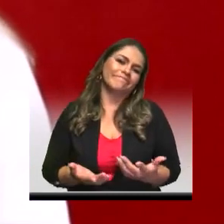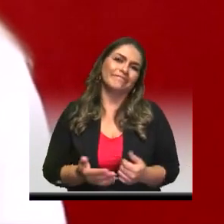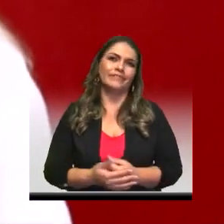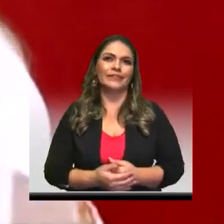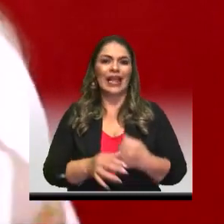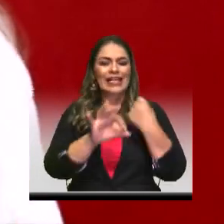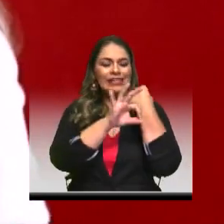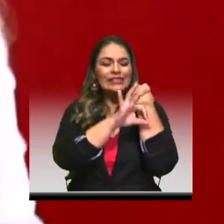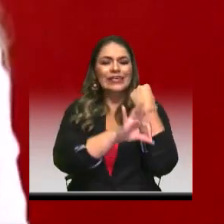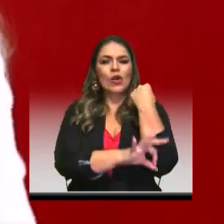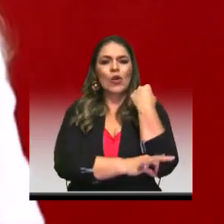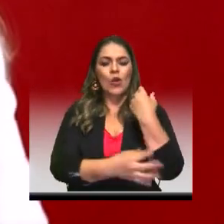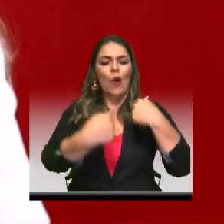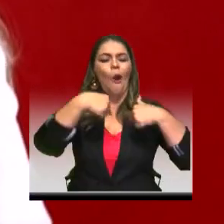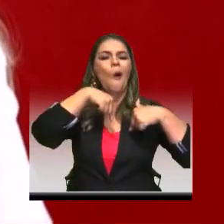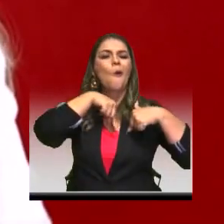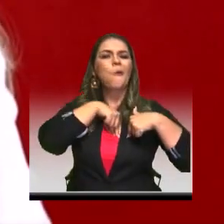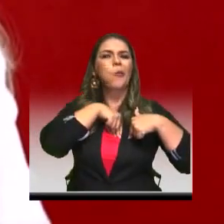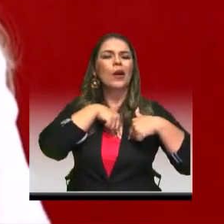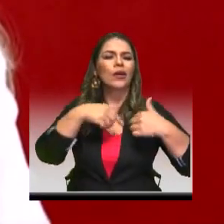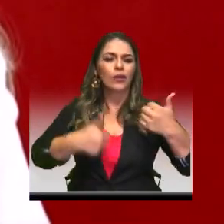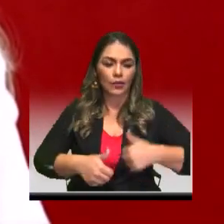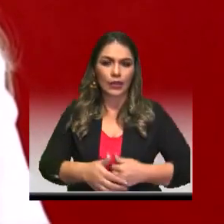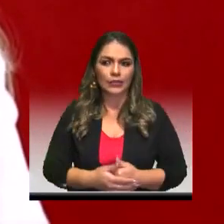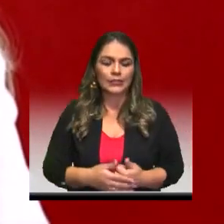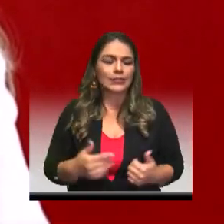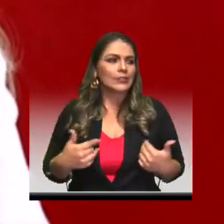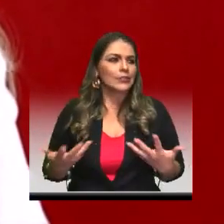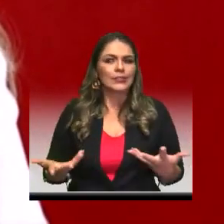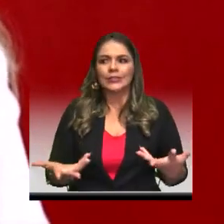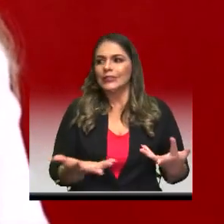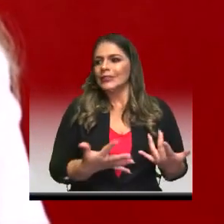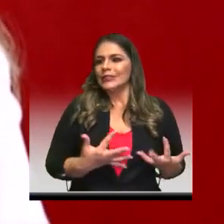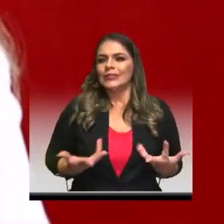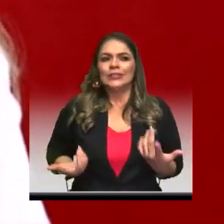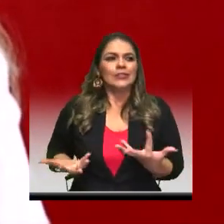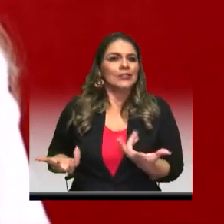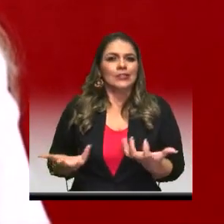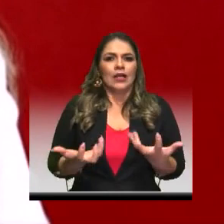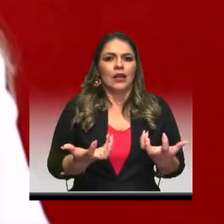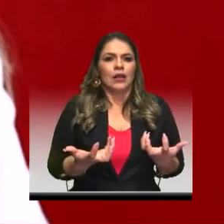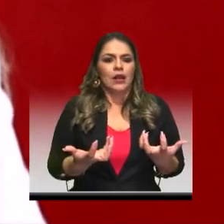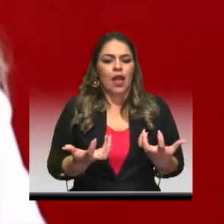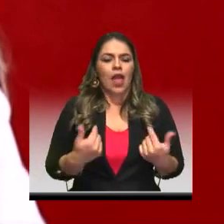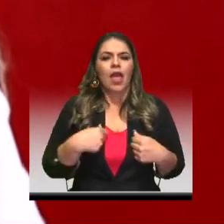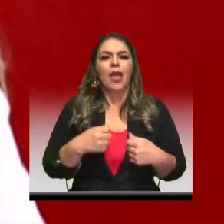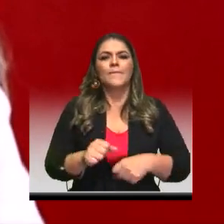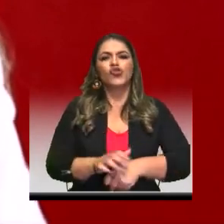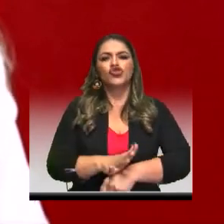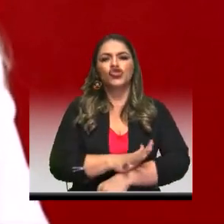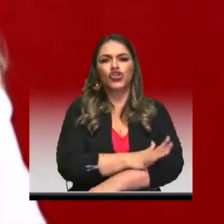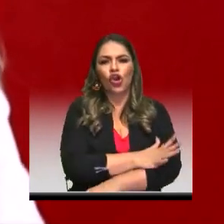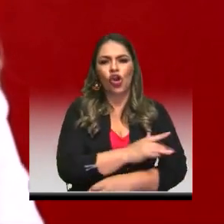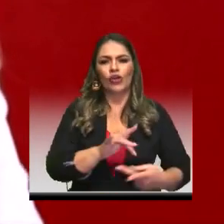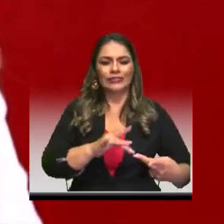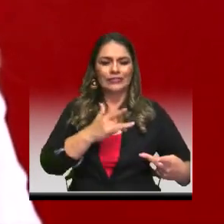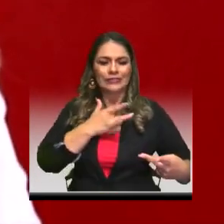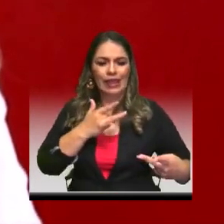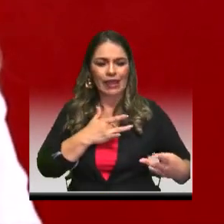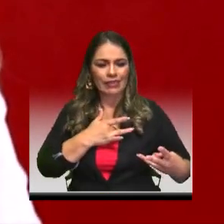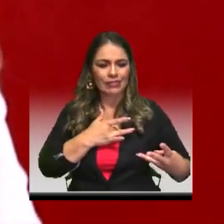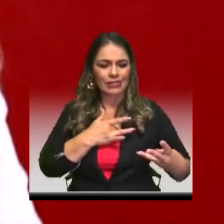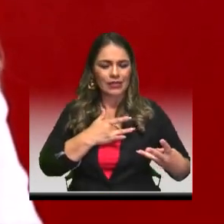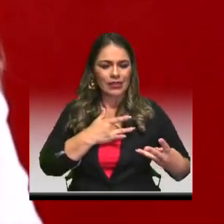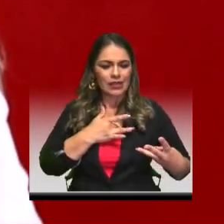sistemática y crónica con la finalidad de satisfacer necesidades de orden emocional o de gratificación